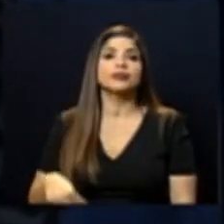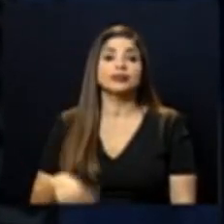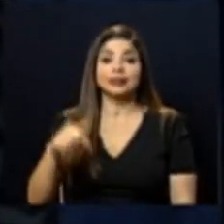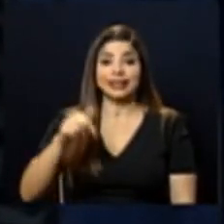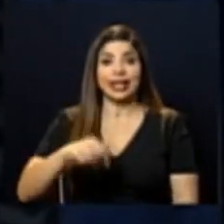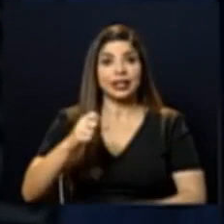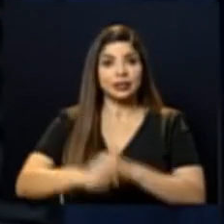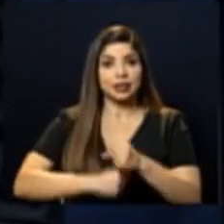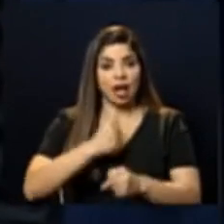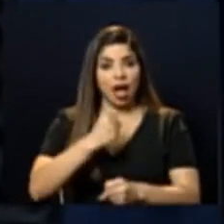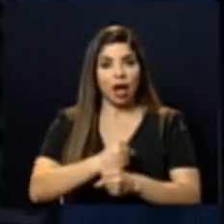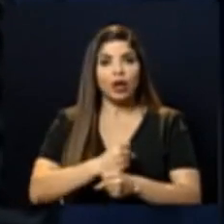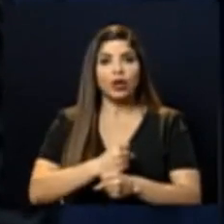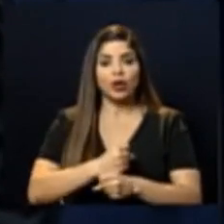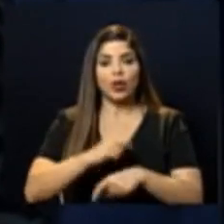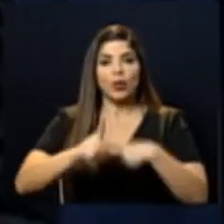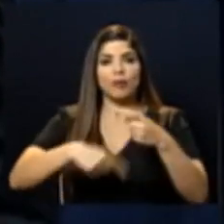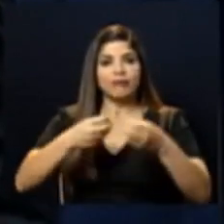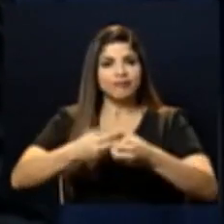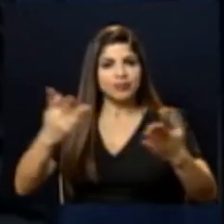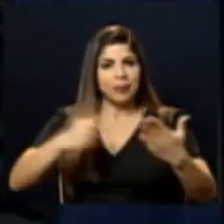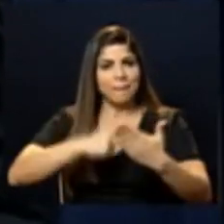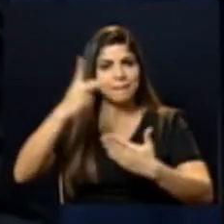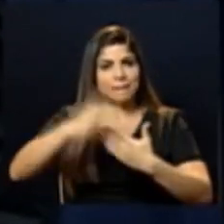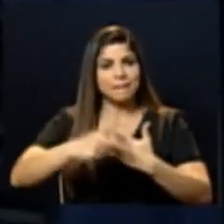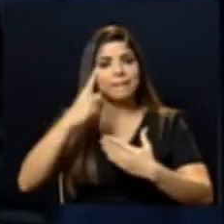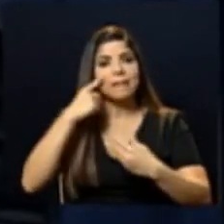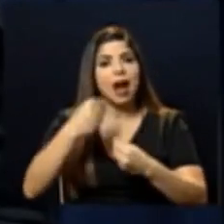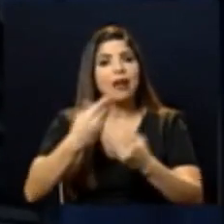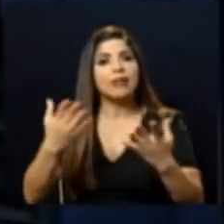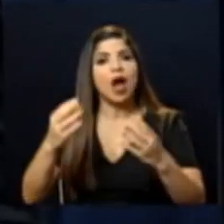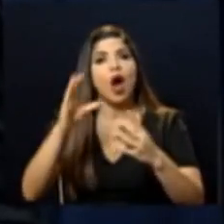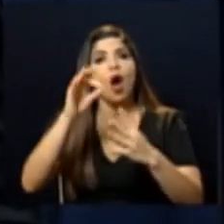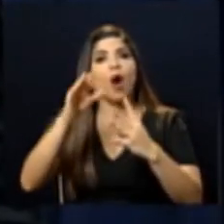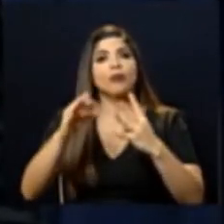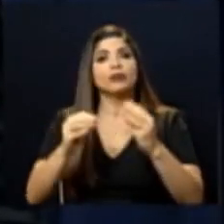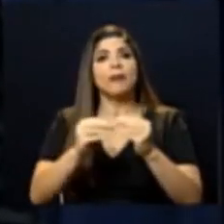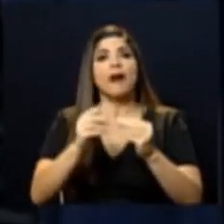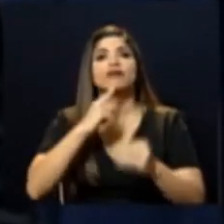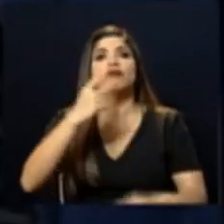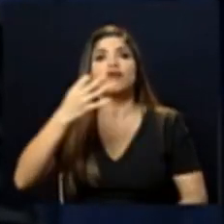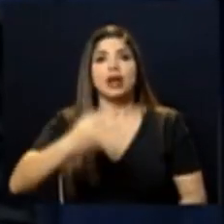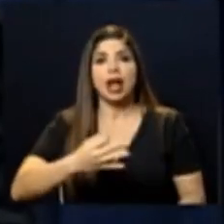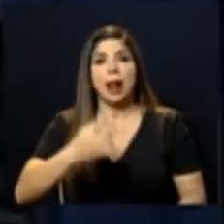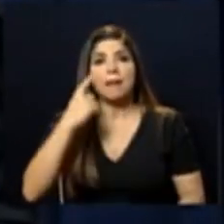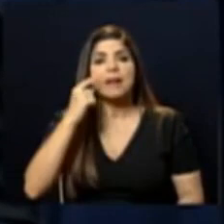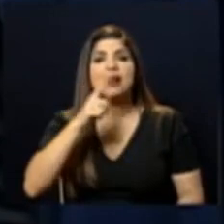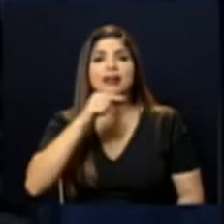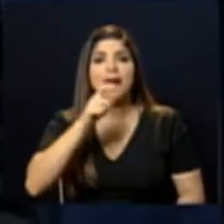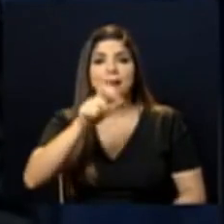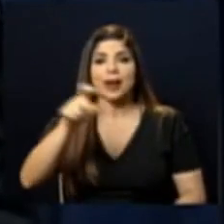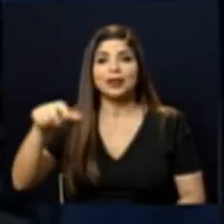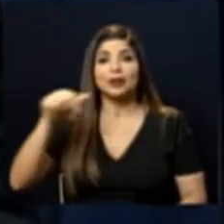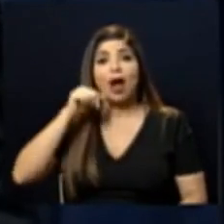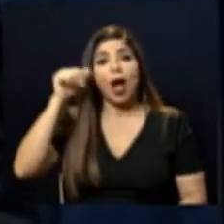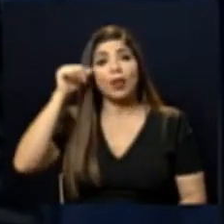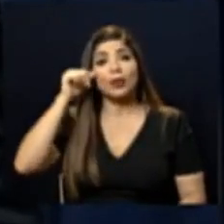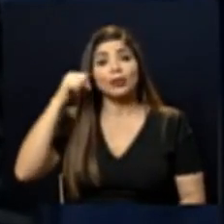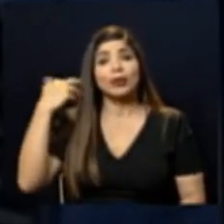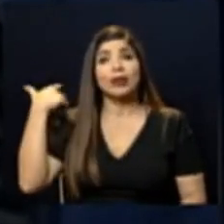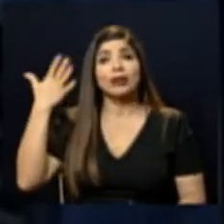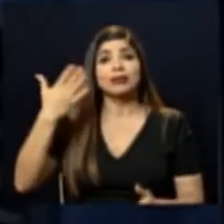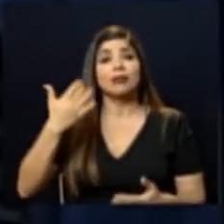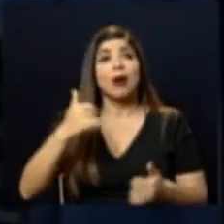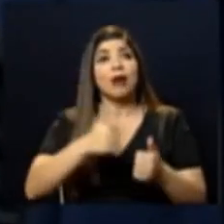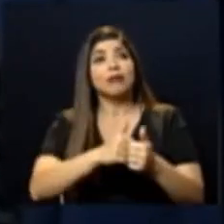Durante este año, lanzaremos un plan para dar opciones reales a las personas adultas que quedaron